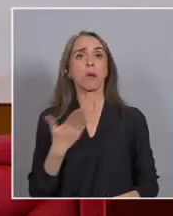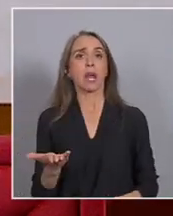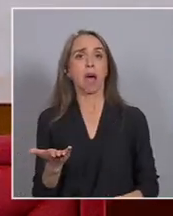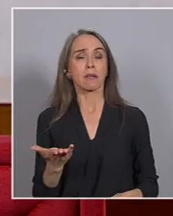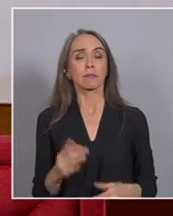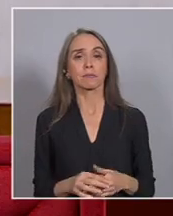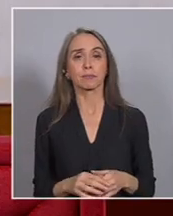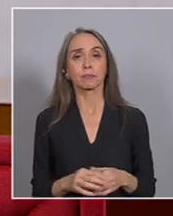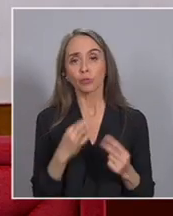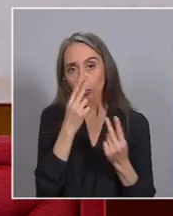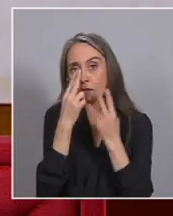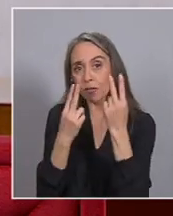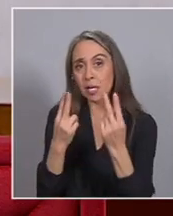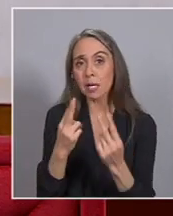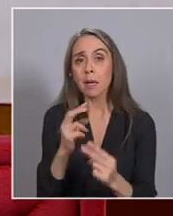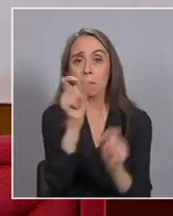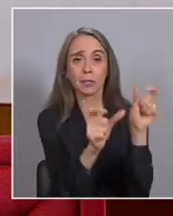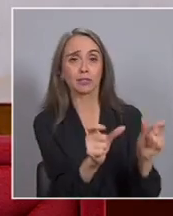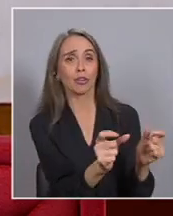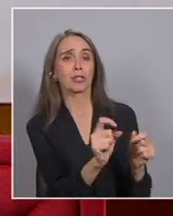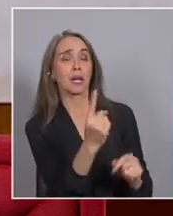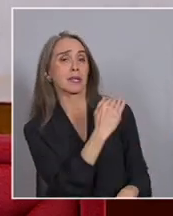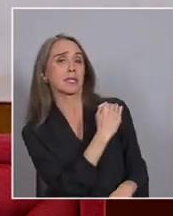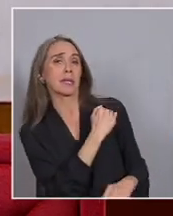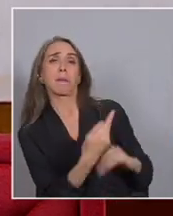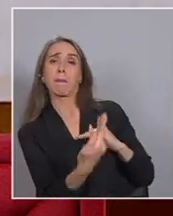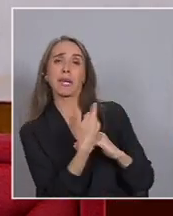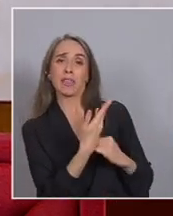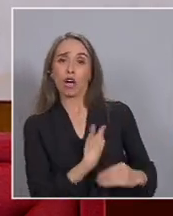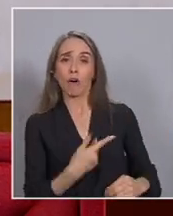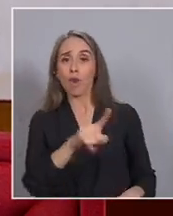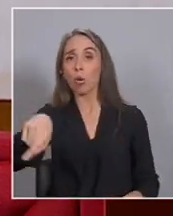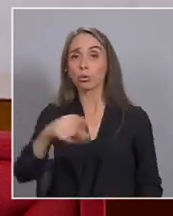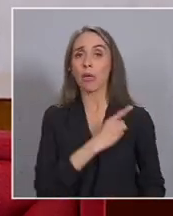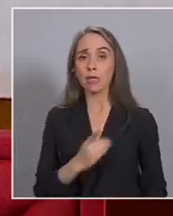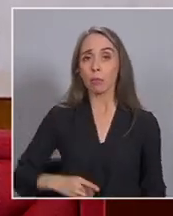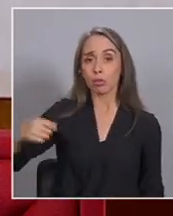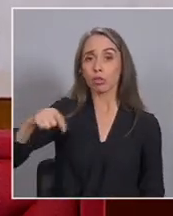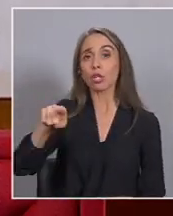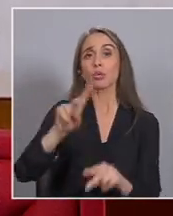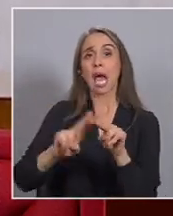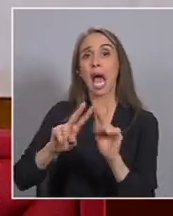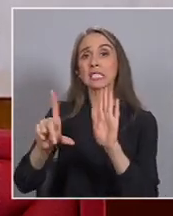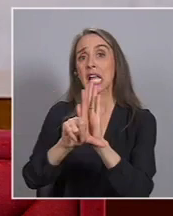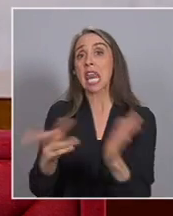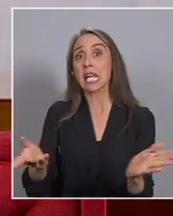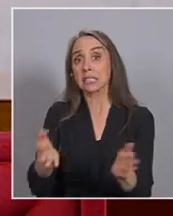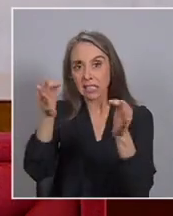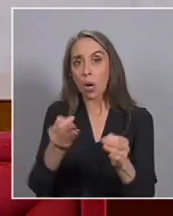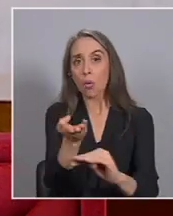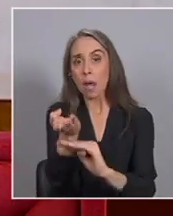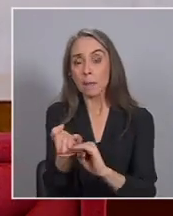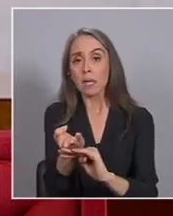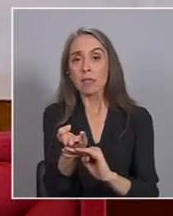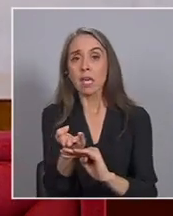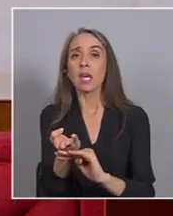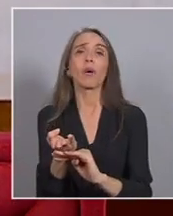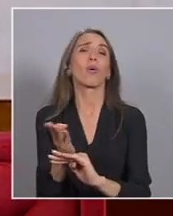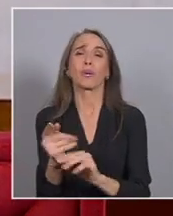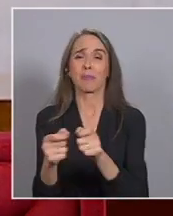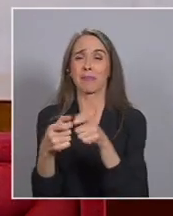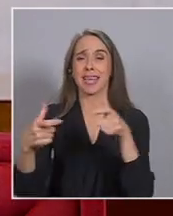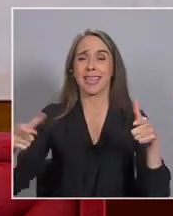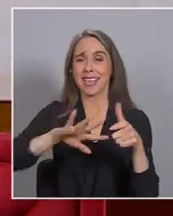He podido palpar que lo primero que nos piden a nosotros como gobierno y a ustedes como legisladores de seguro es que los protejamos de este